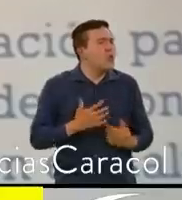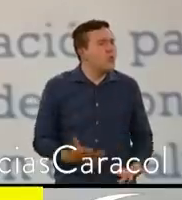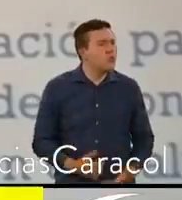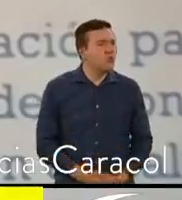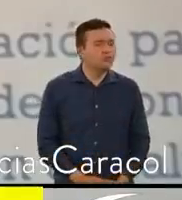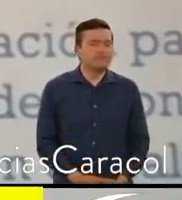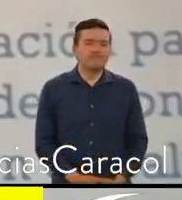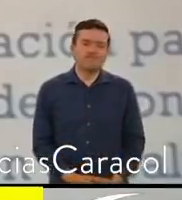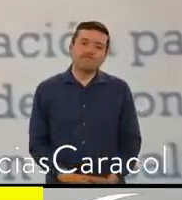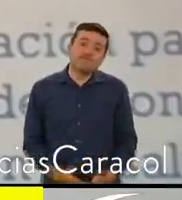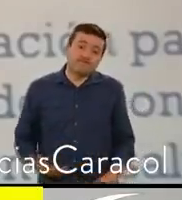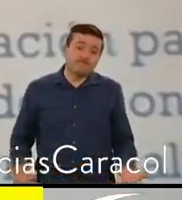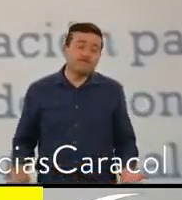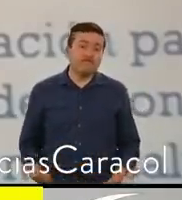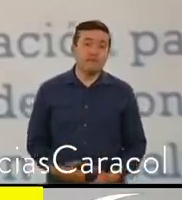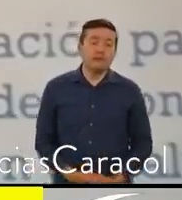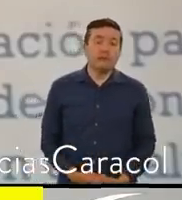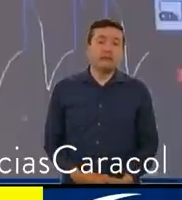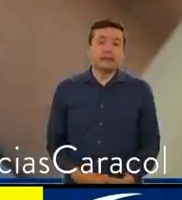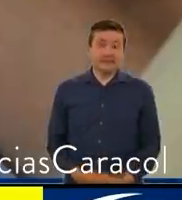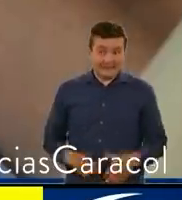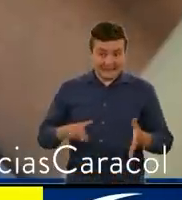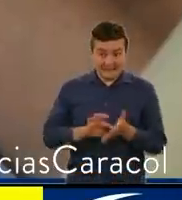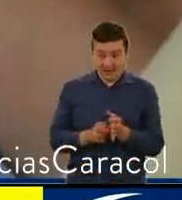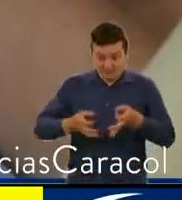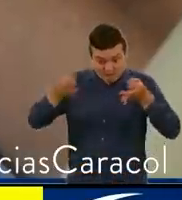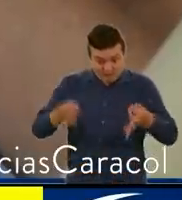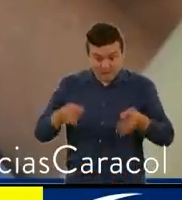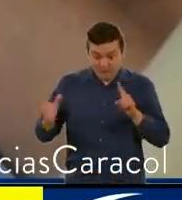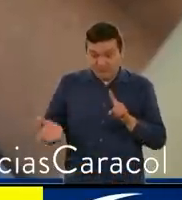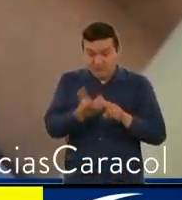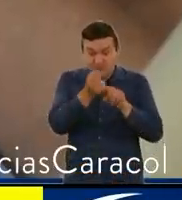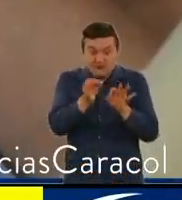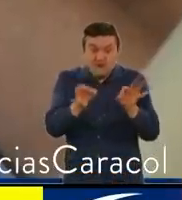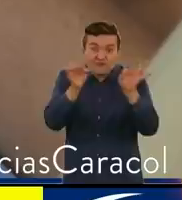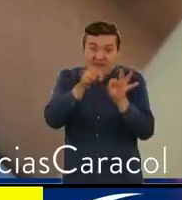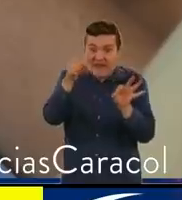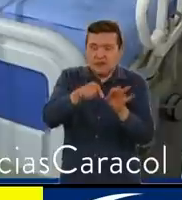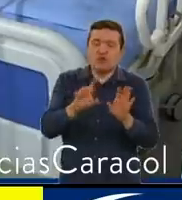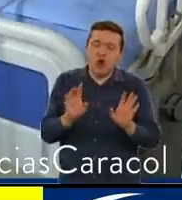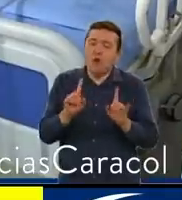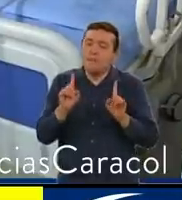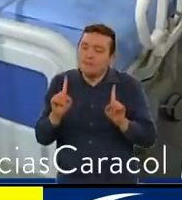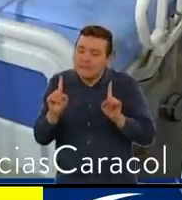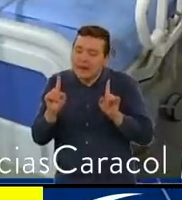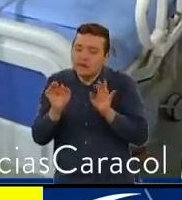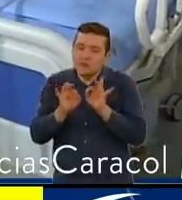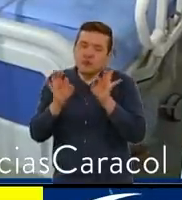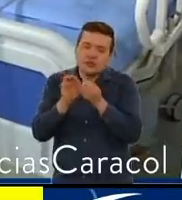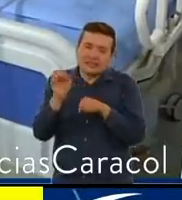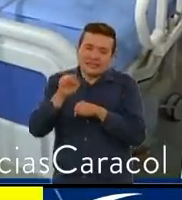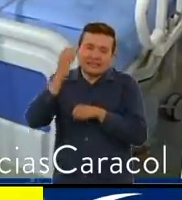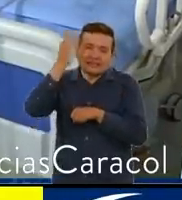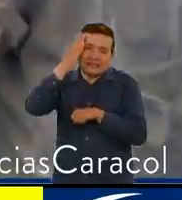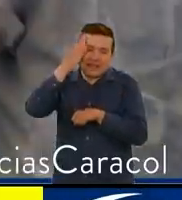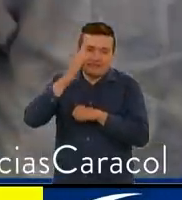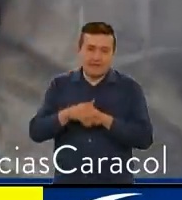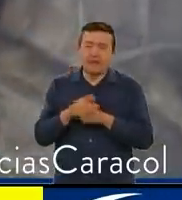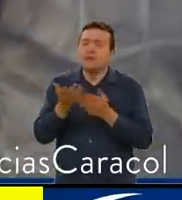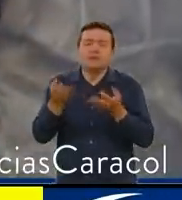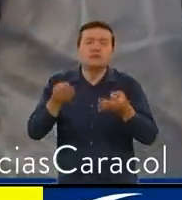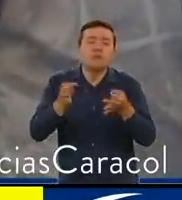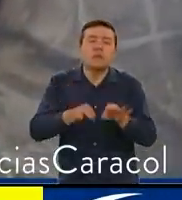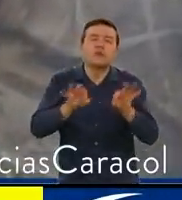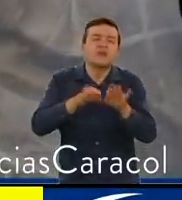Daniela, pues determinante no, pero sí importante. Es decir, lo que nos importa realmente es cuántos casos nuevos